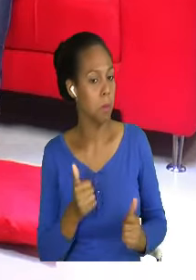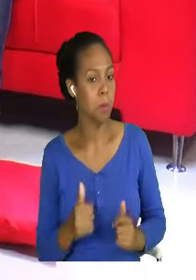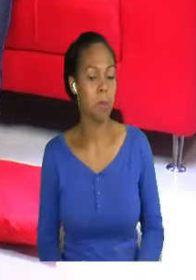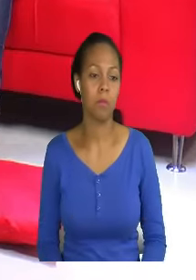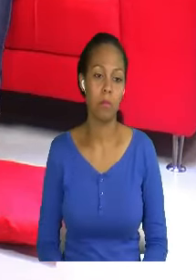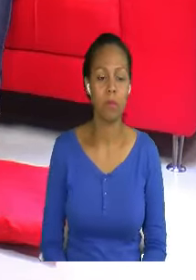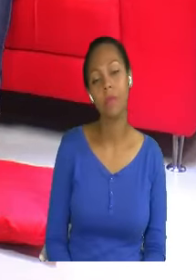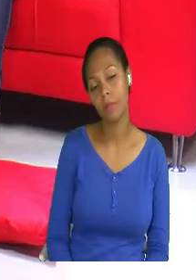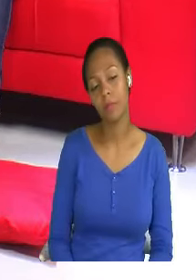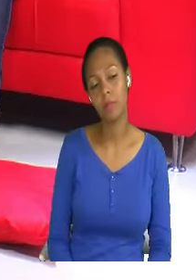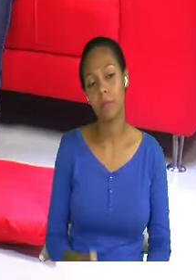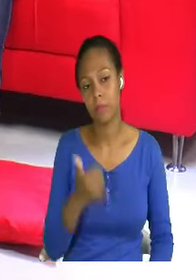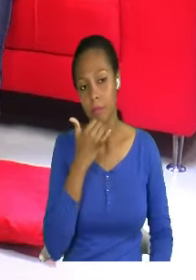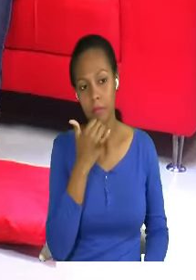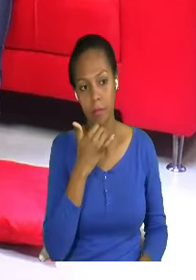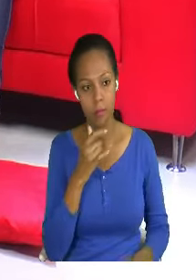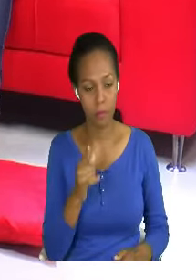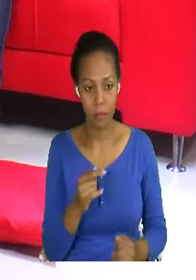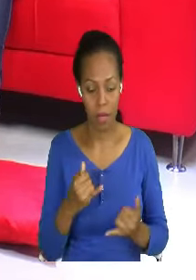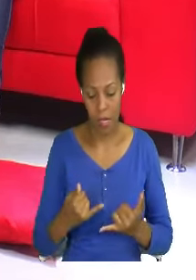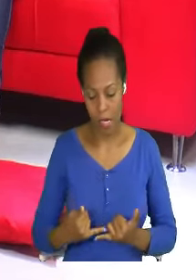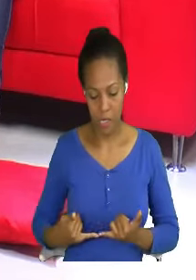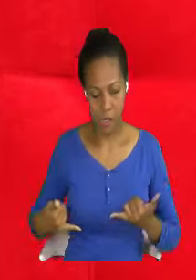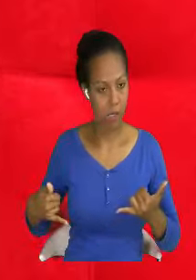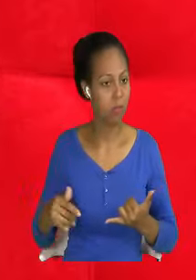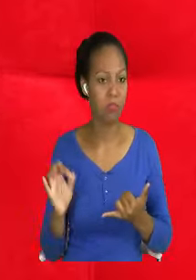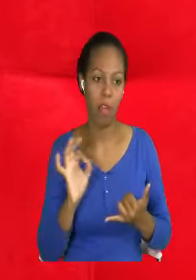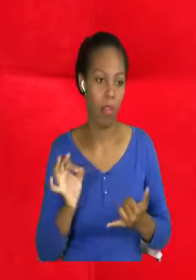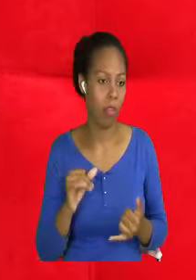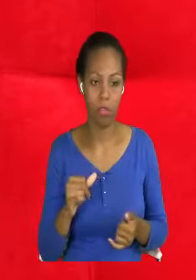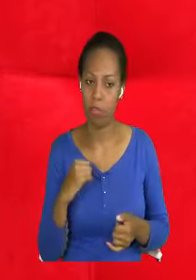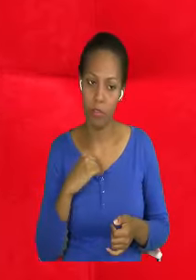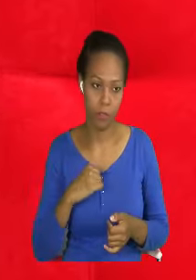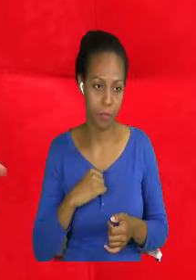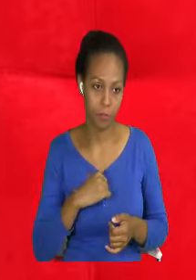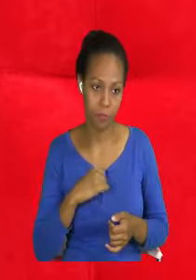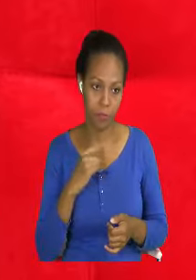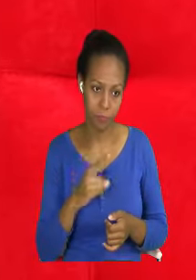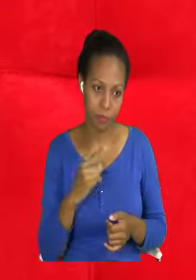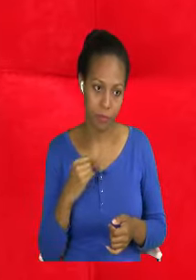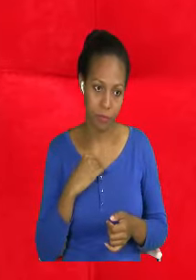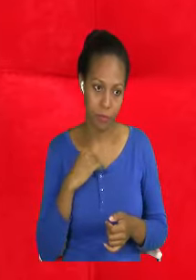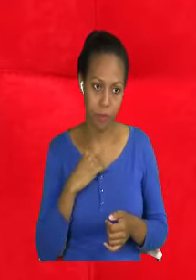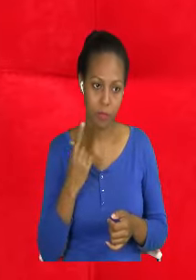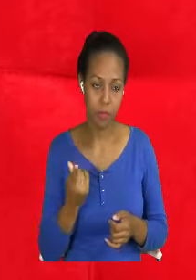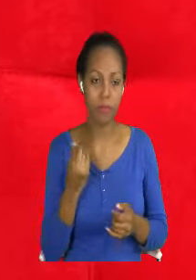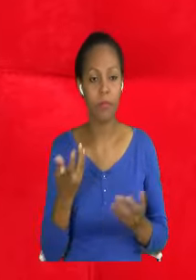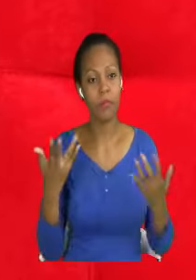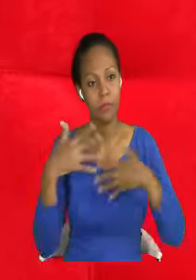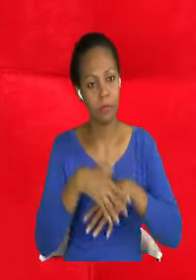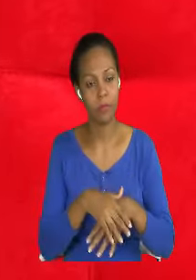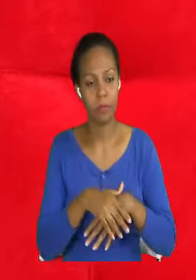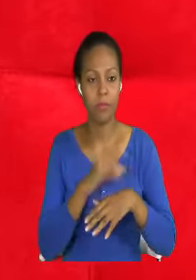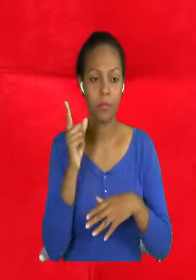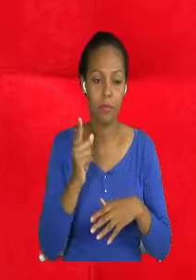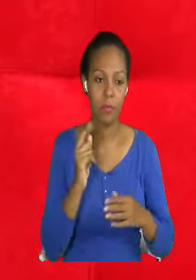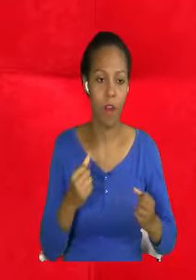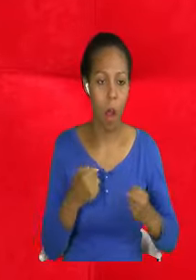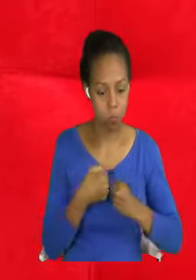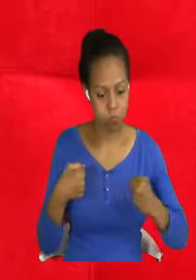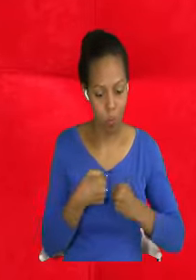¿qué tienen? Ninguno tiene varilla. Los braletes, que es la combinación de top con un brasier, ellos